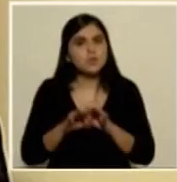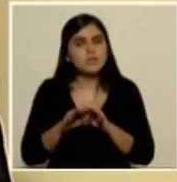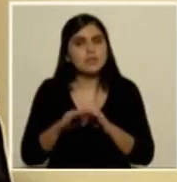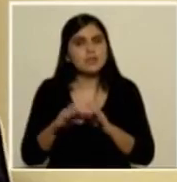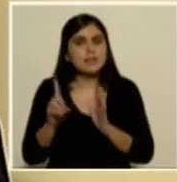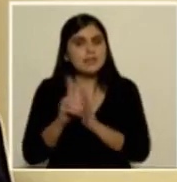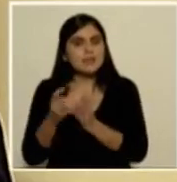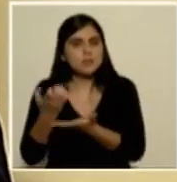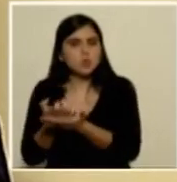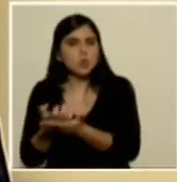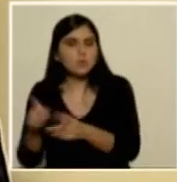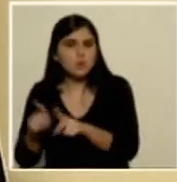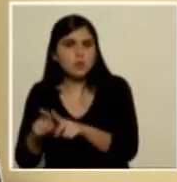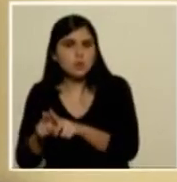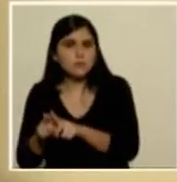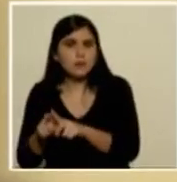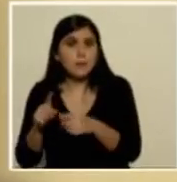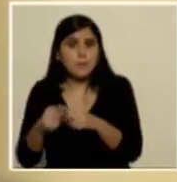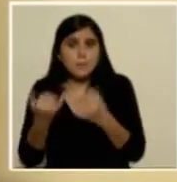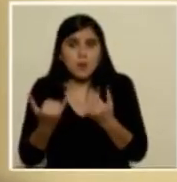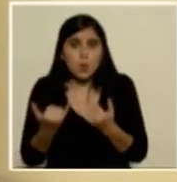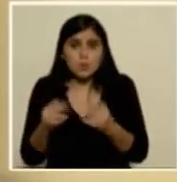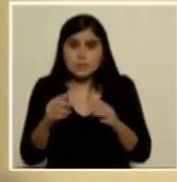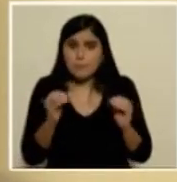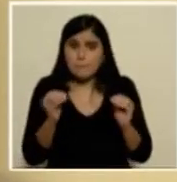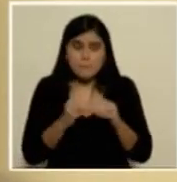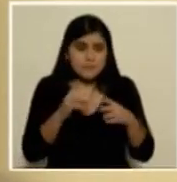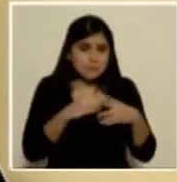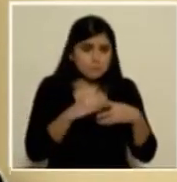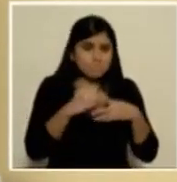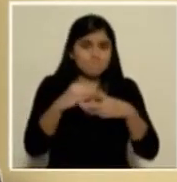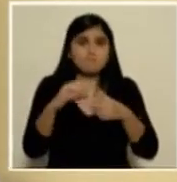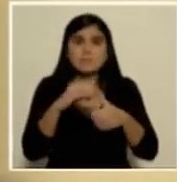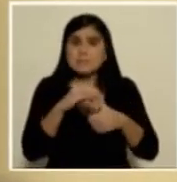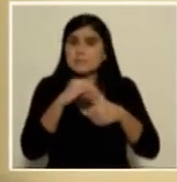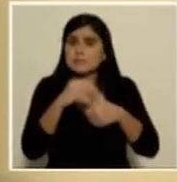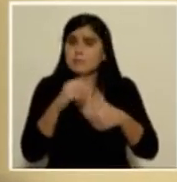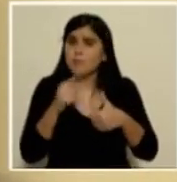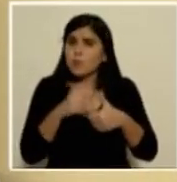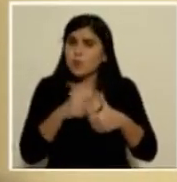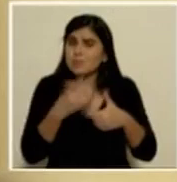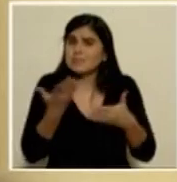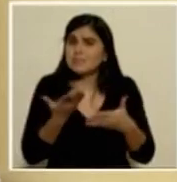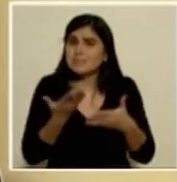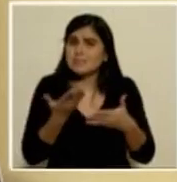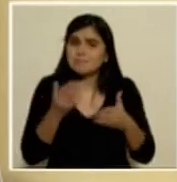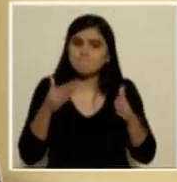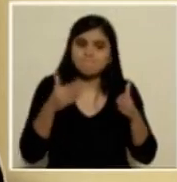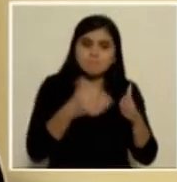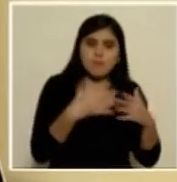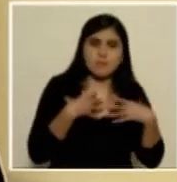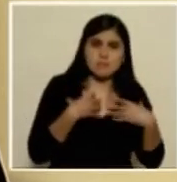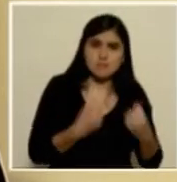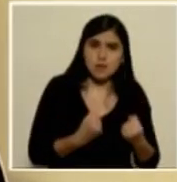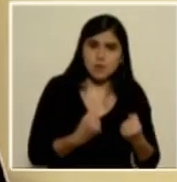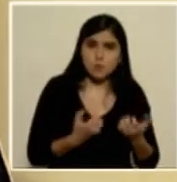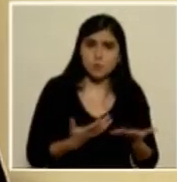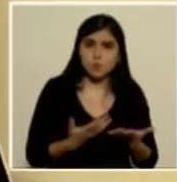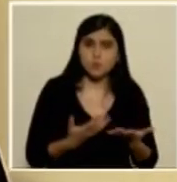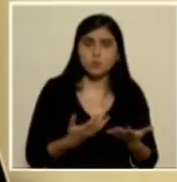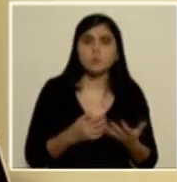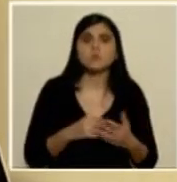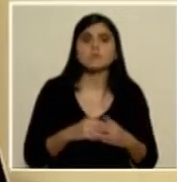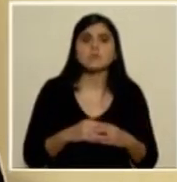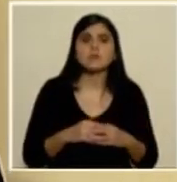pero aquí estamos viendo la parte más inmediata de choque directo, porque este virus, como indicaba, lamentablemente se lleva o hace que las